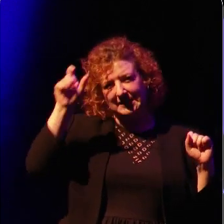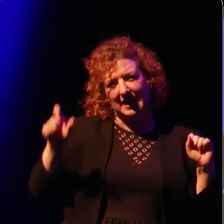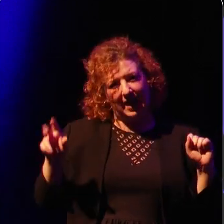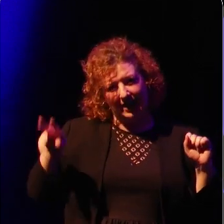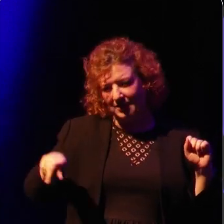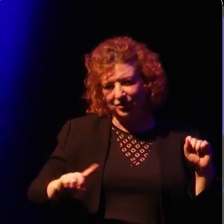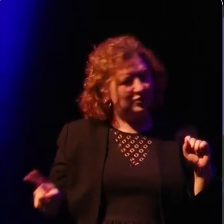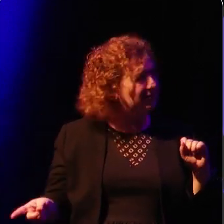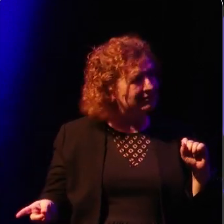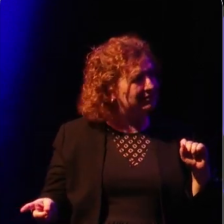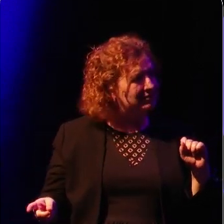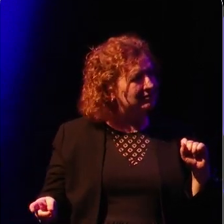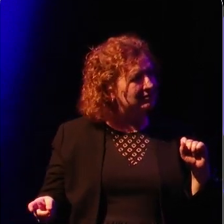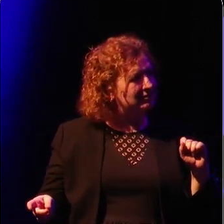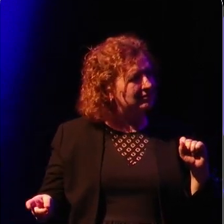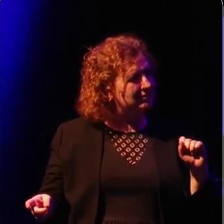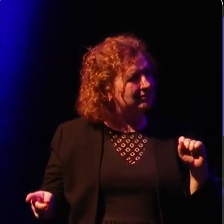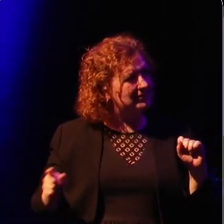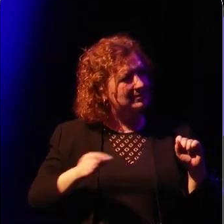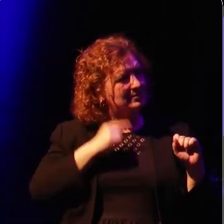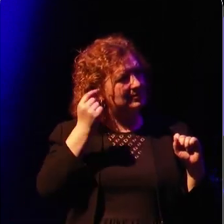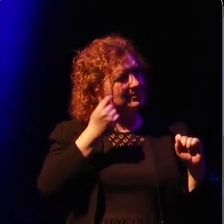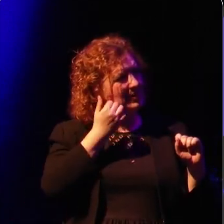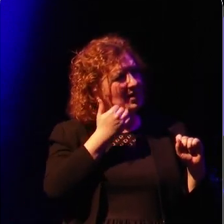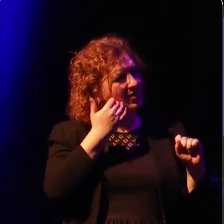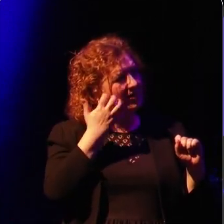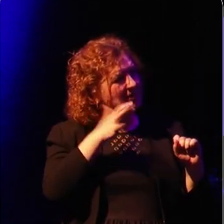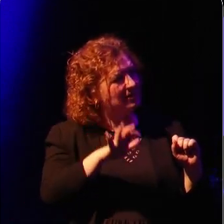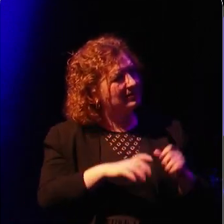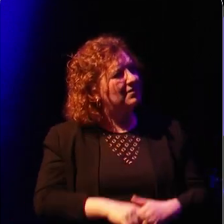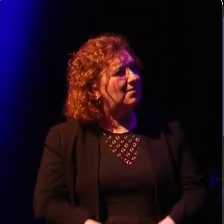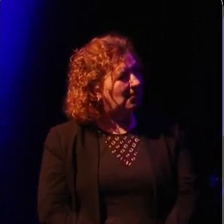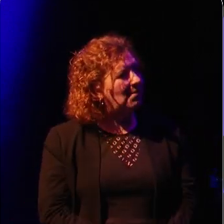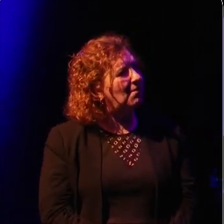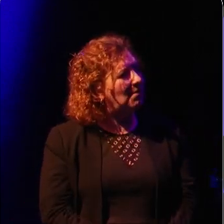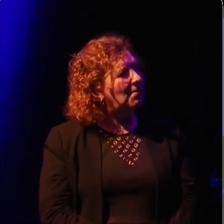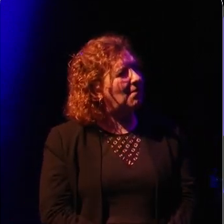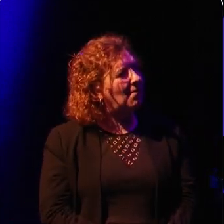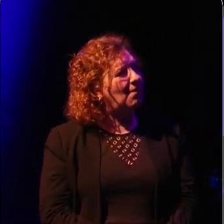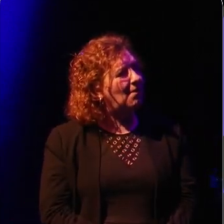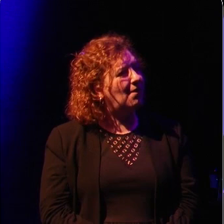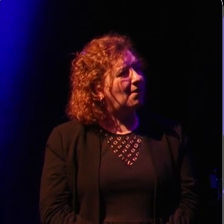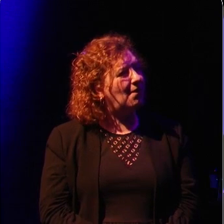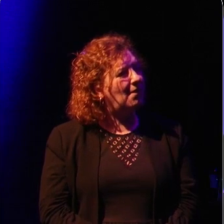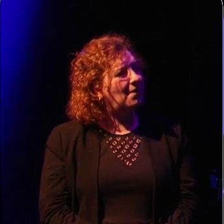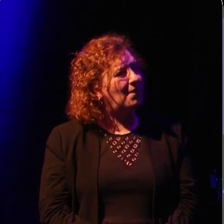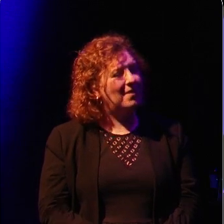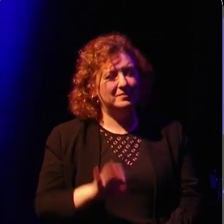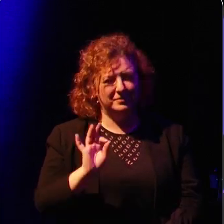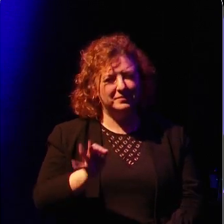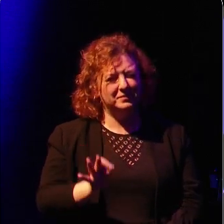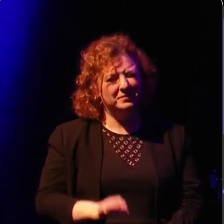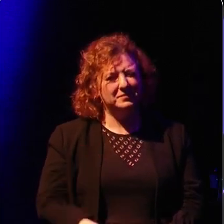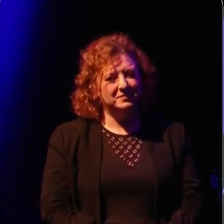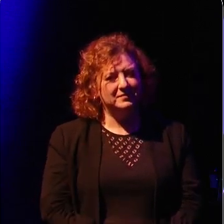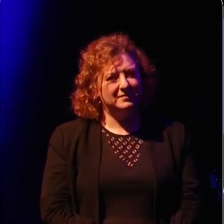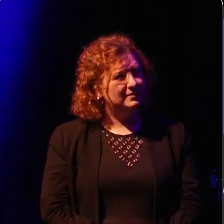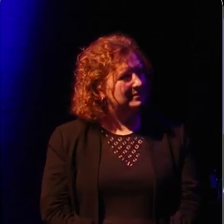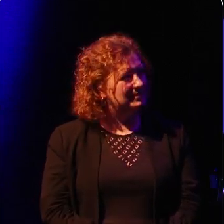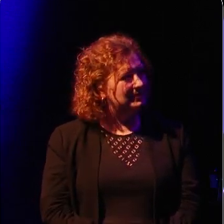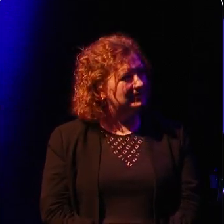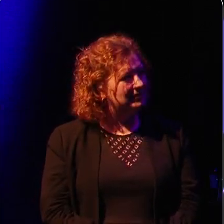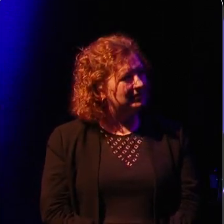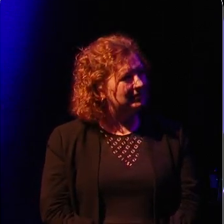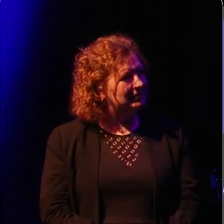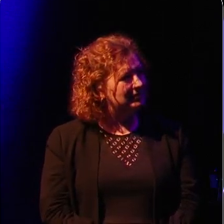pensabais. ¿Os suena algo raro de ese actor? Sí, ¿verdad? ¿Keanu